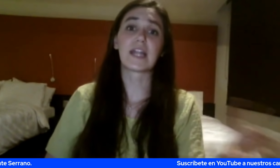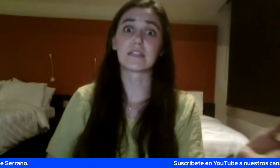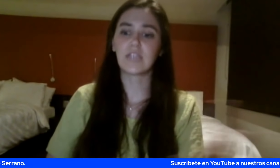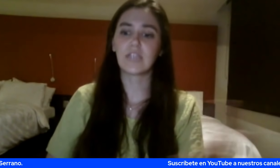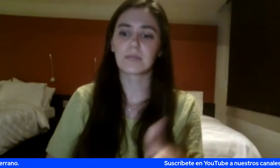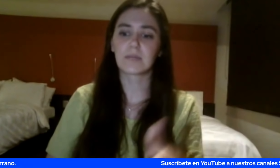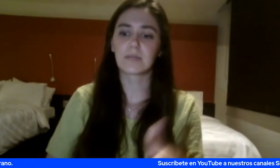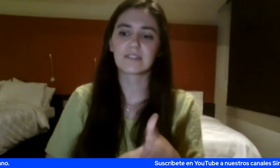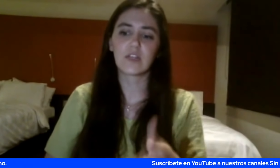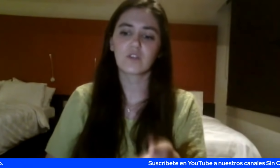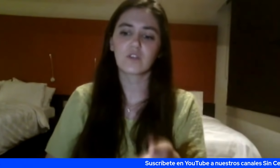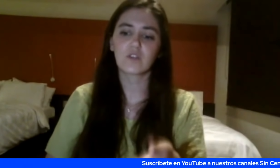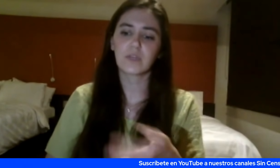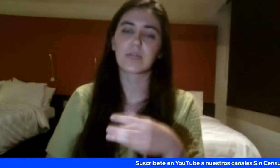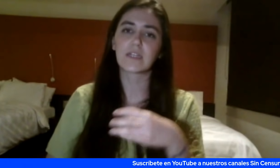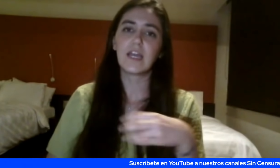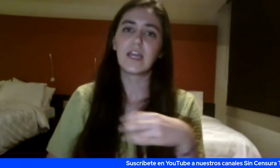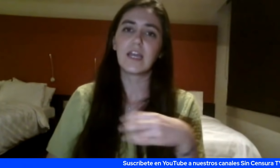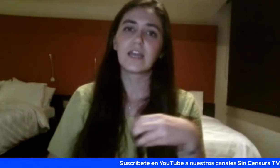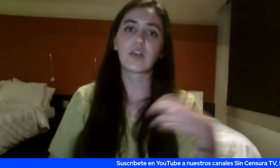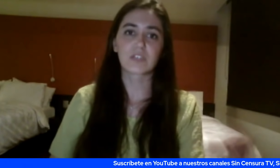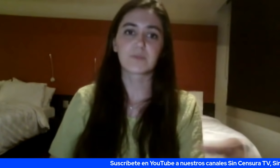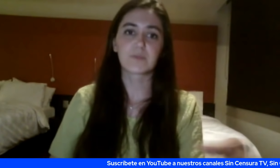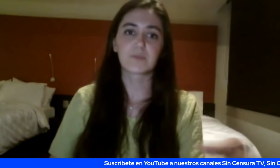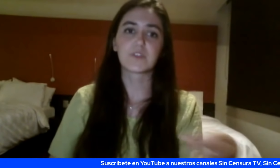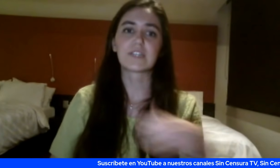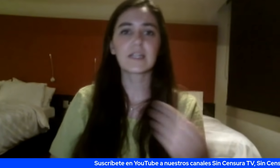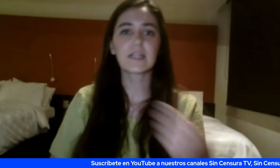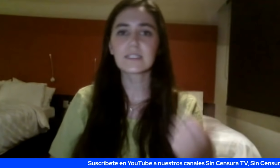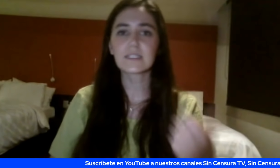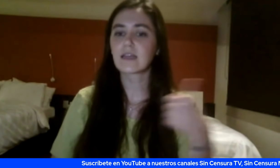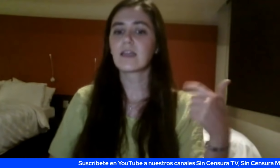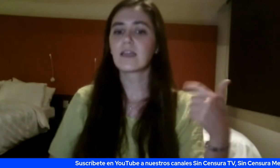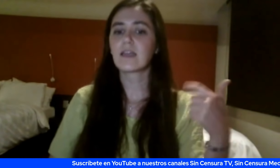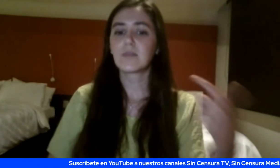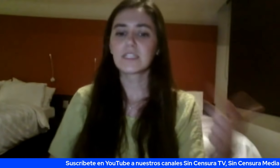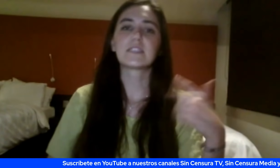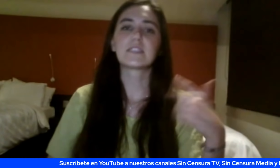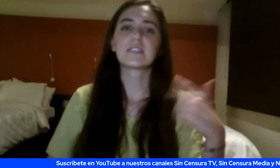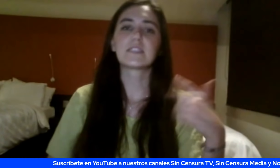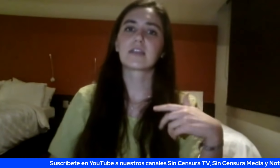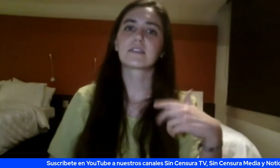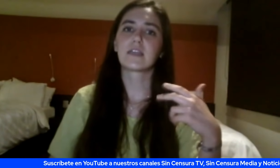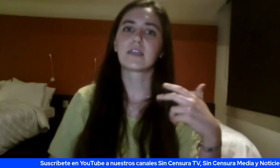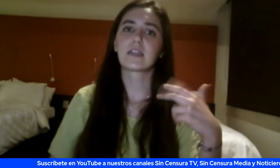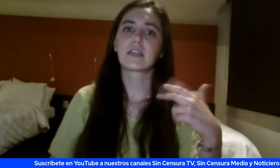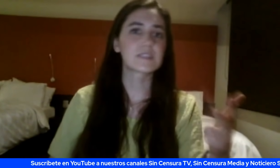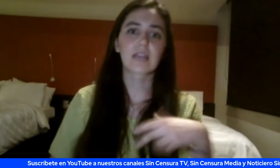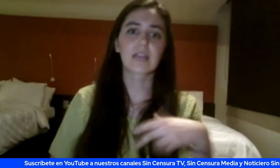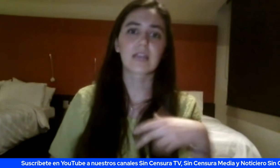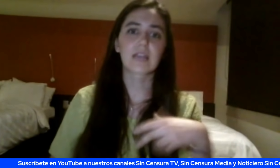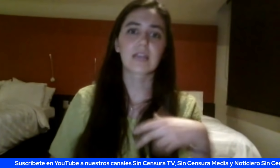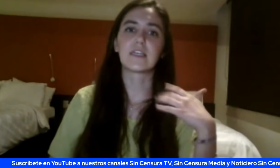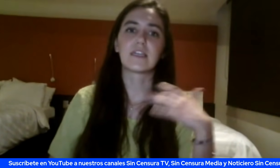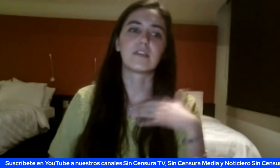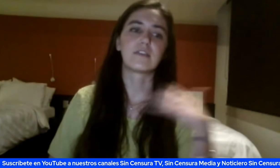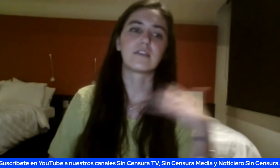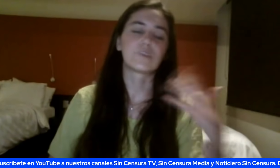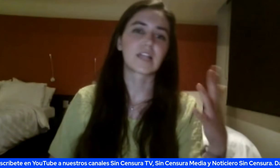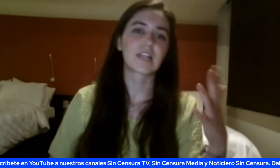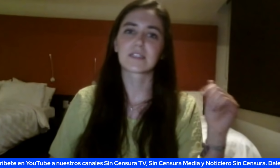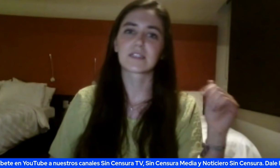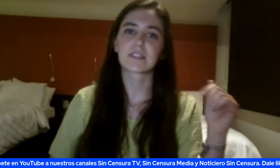polarizantes, ¿no? Y que además sí lo son porque vienen de concepciones clasistas, machistas, racistas y